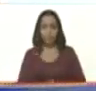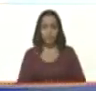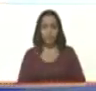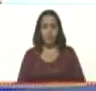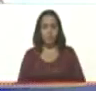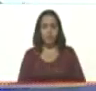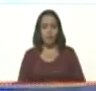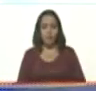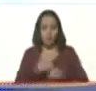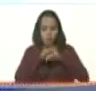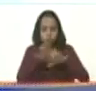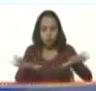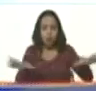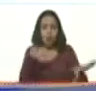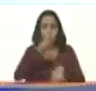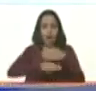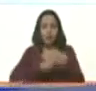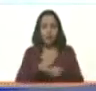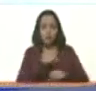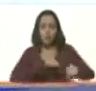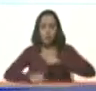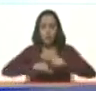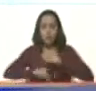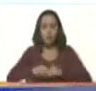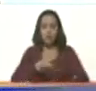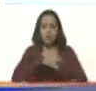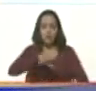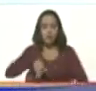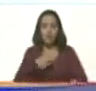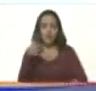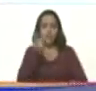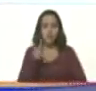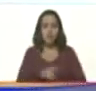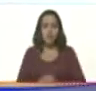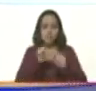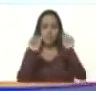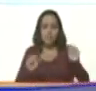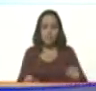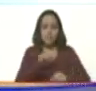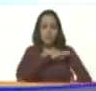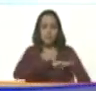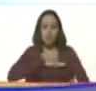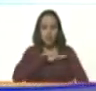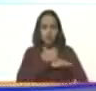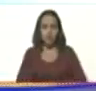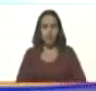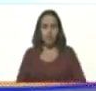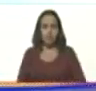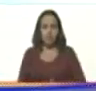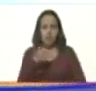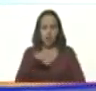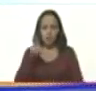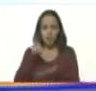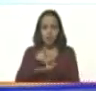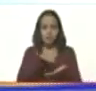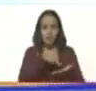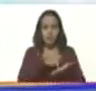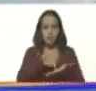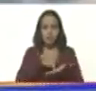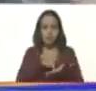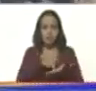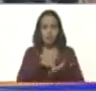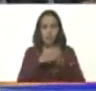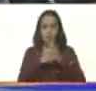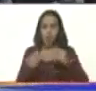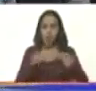despliegue que ha venido realizando el movimiento Somos Venezuela, sistema de misiones, donde ha venido participando además en todas las comunidades,